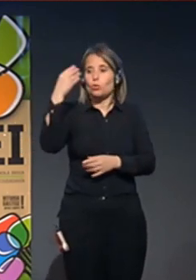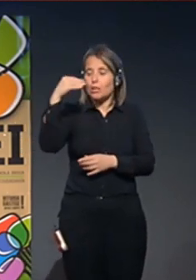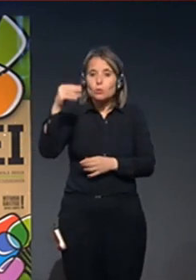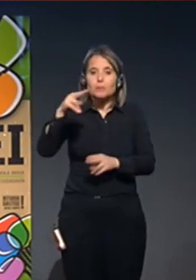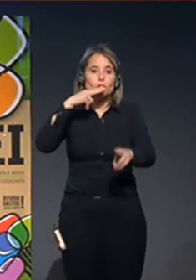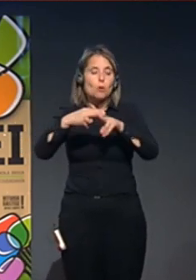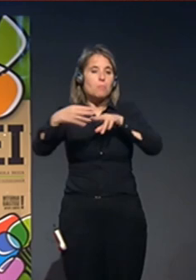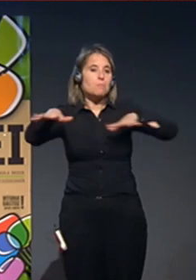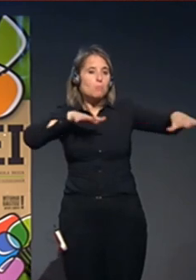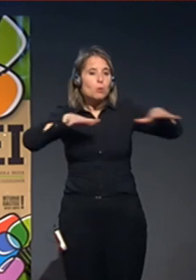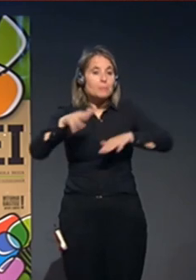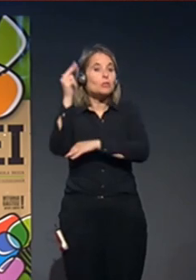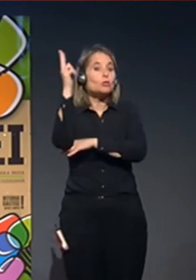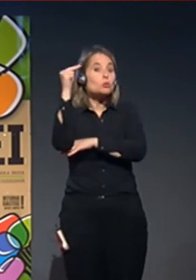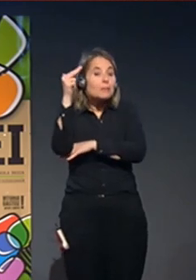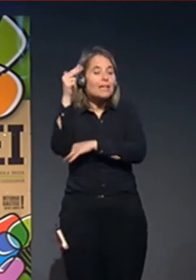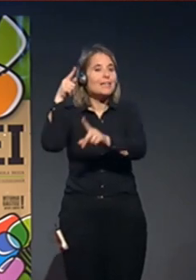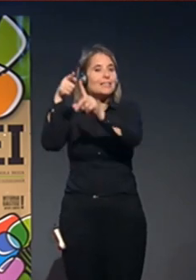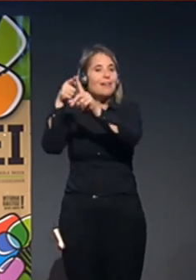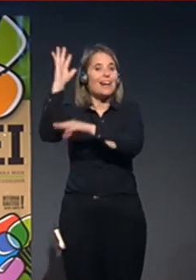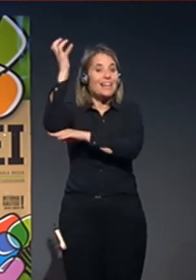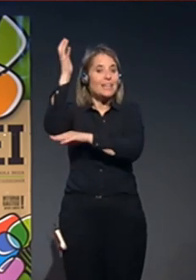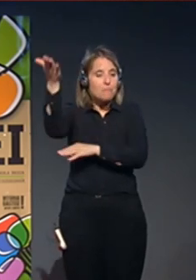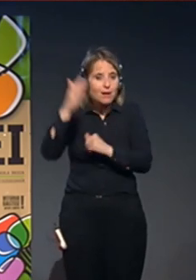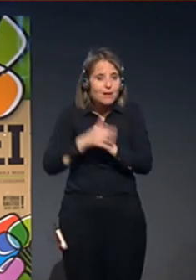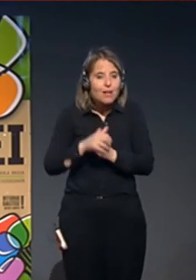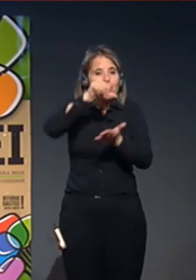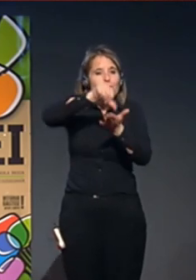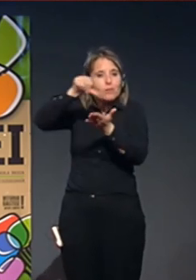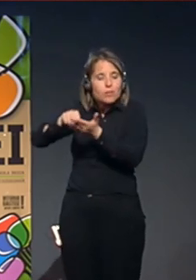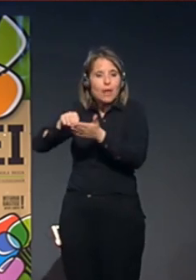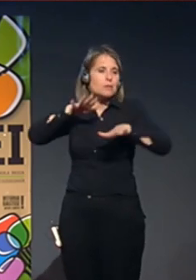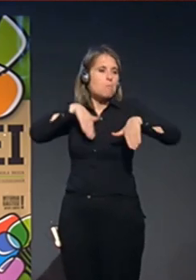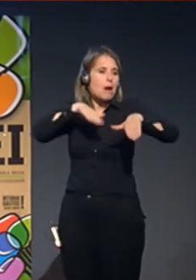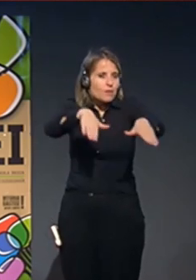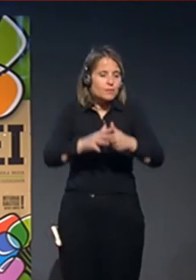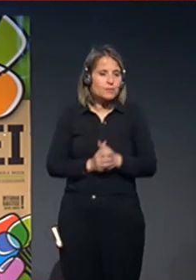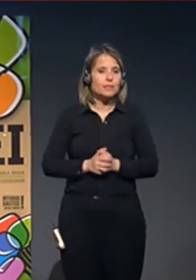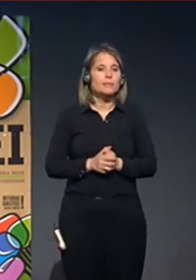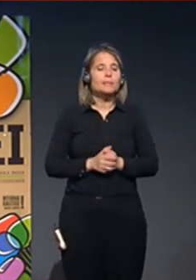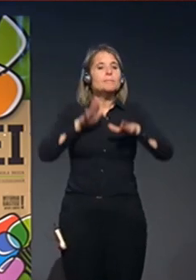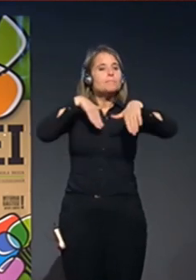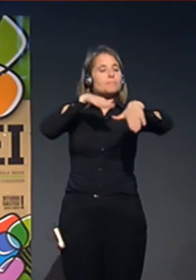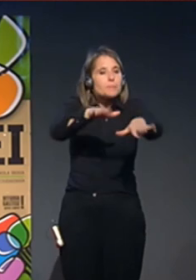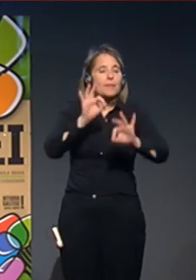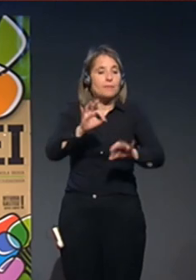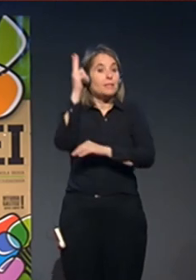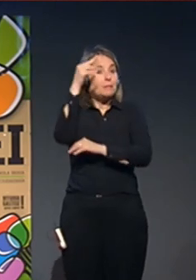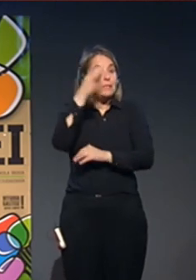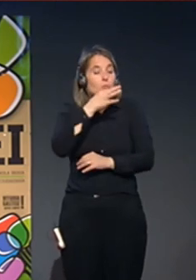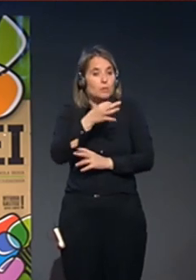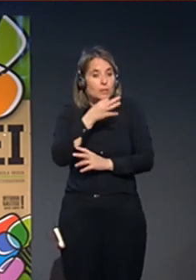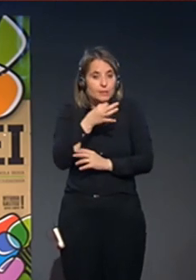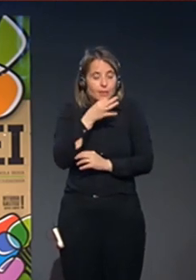se llama el movimiento los viernes por el clima que en todas las ciudades del mundo se manifiesta en muchas se manifiestan los viernes por